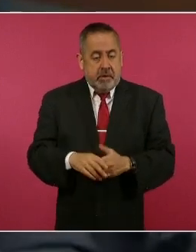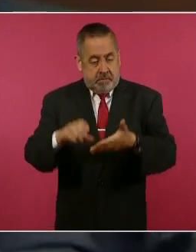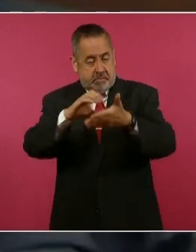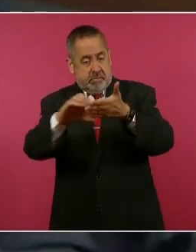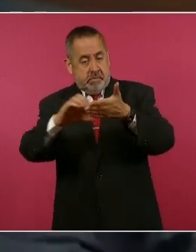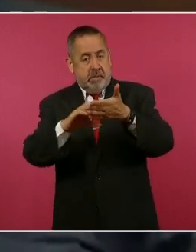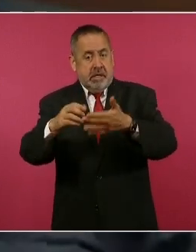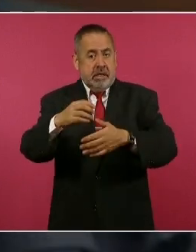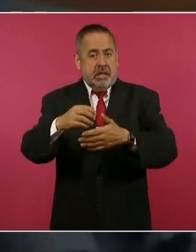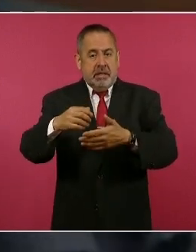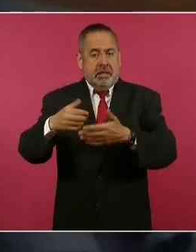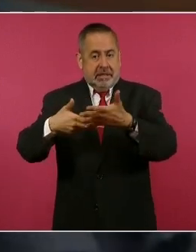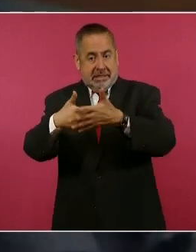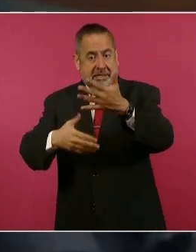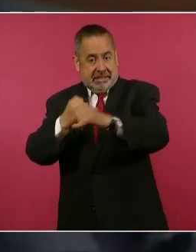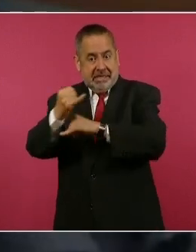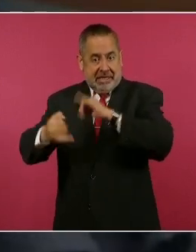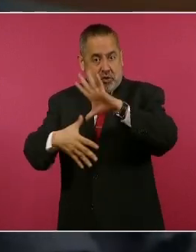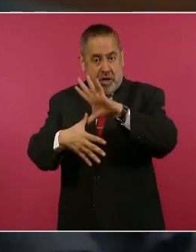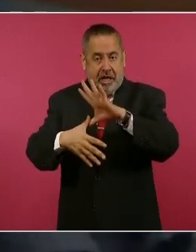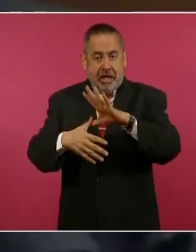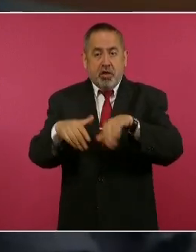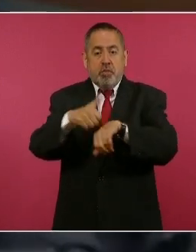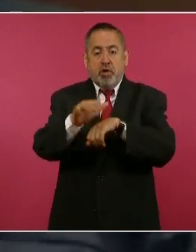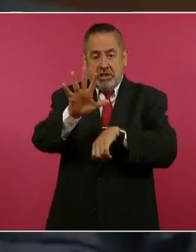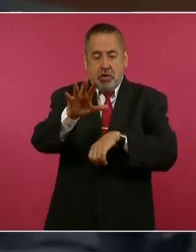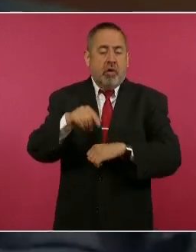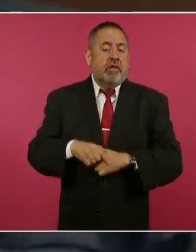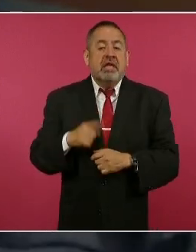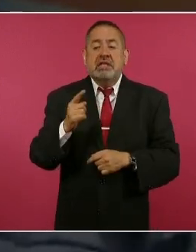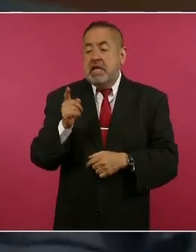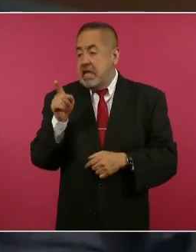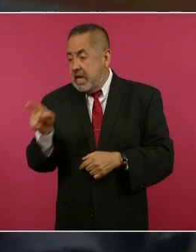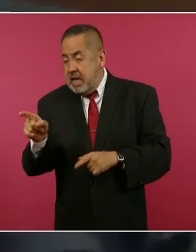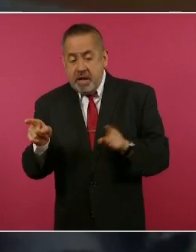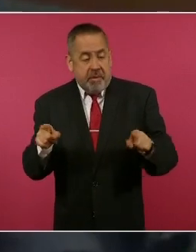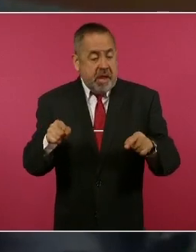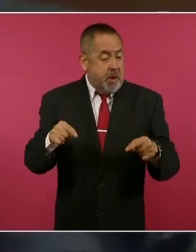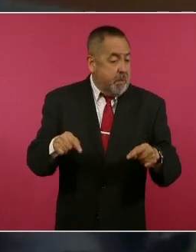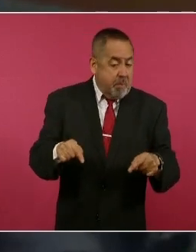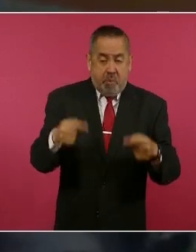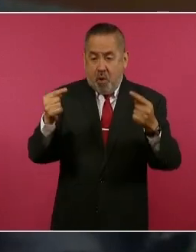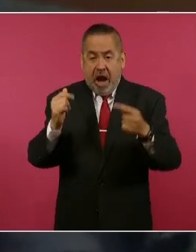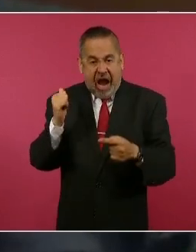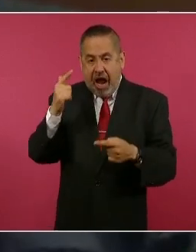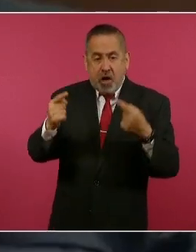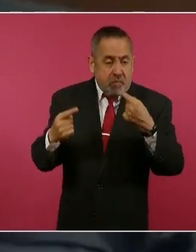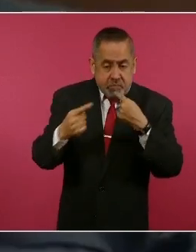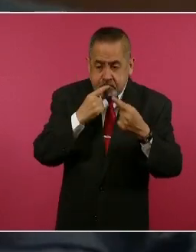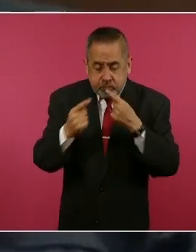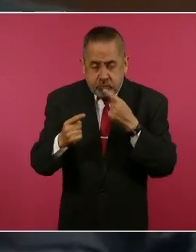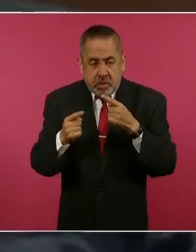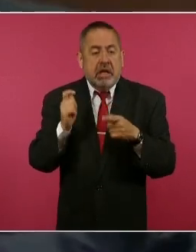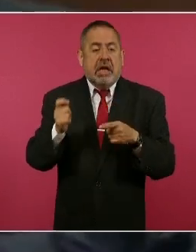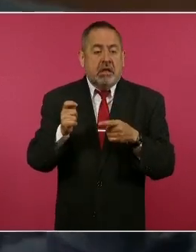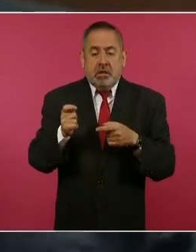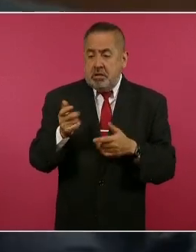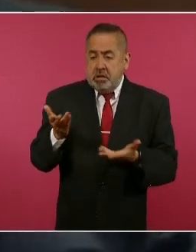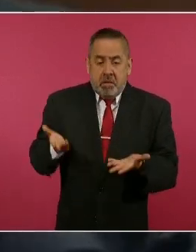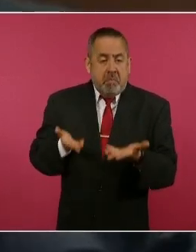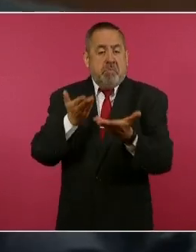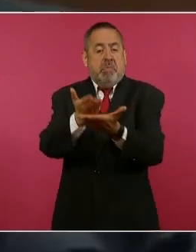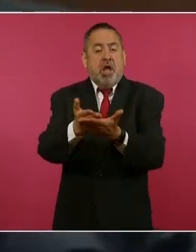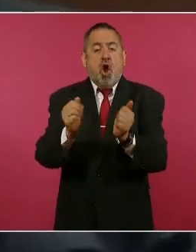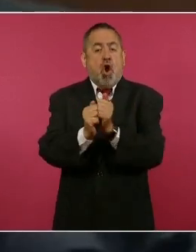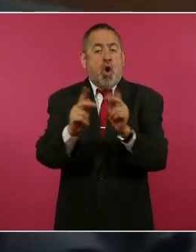Carta Constitutiva es terminante. Las controversias internacionales entre los Estados miembros deben ser sometidas a los procedimientos de